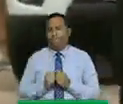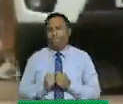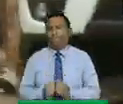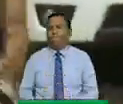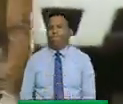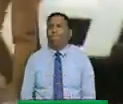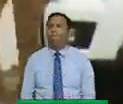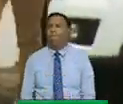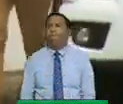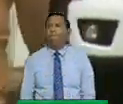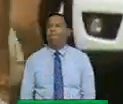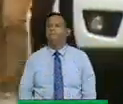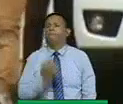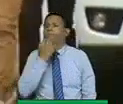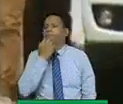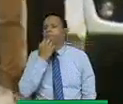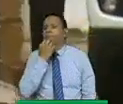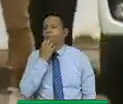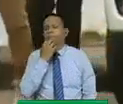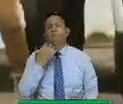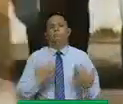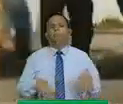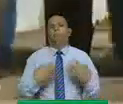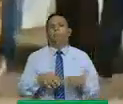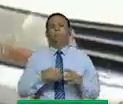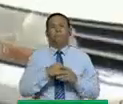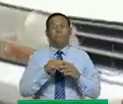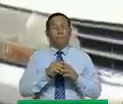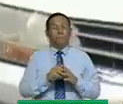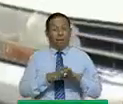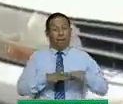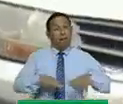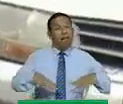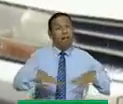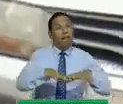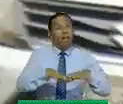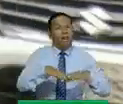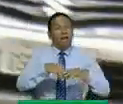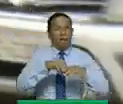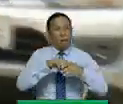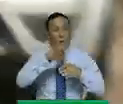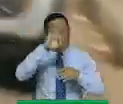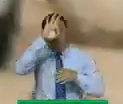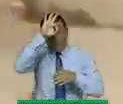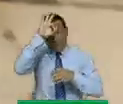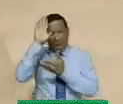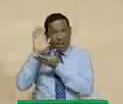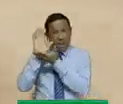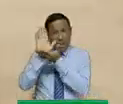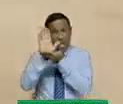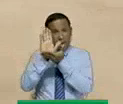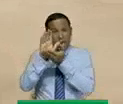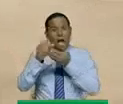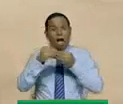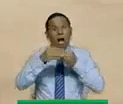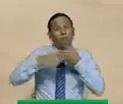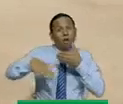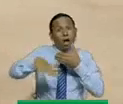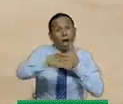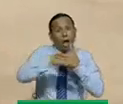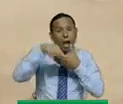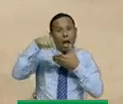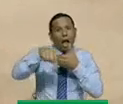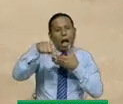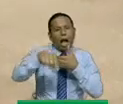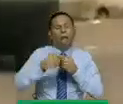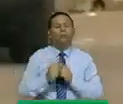El ataque se produjo en los exteriores del área de consulta externa del hospital del IES Teodoro Maldonado